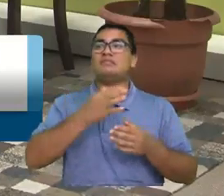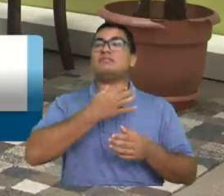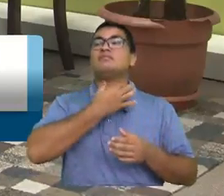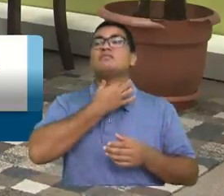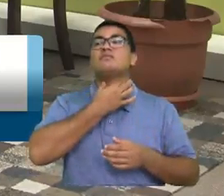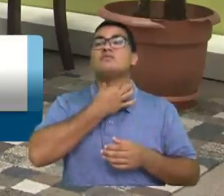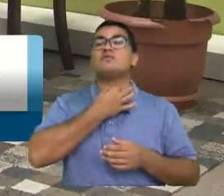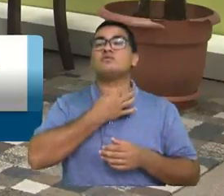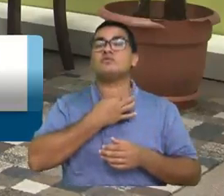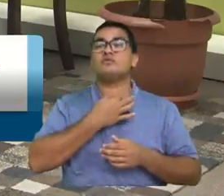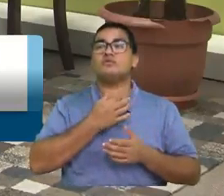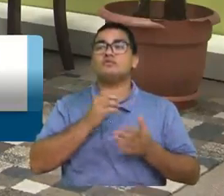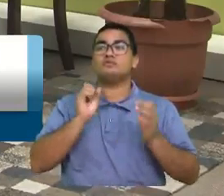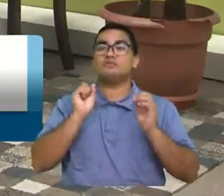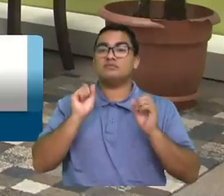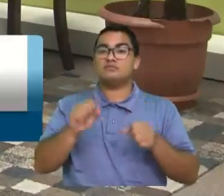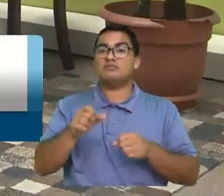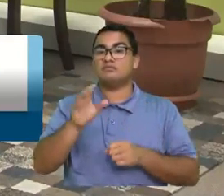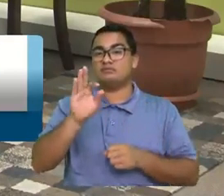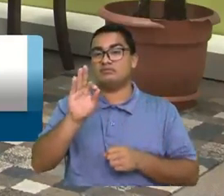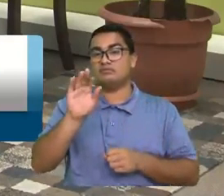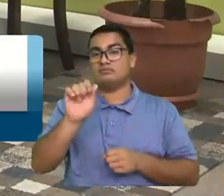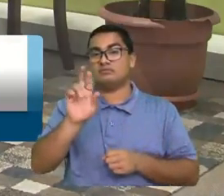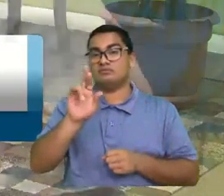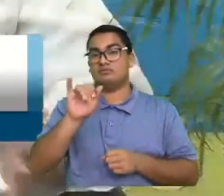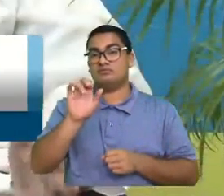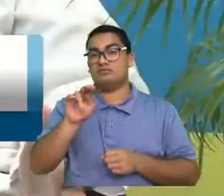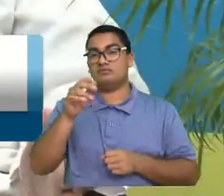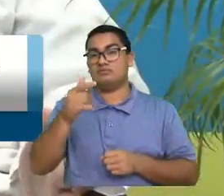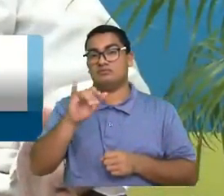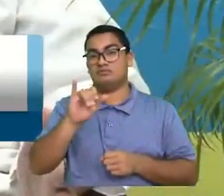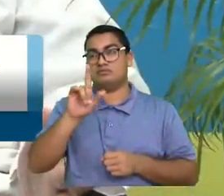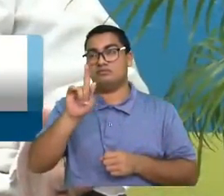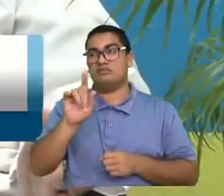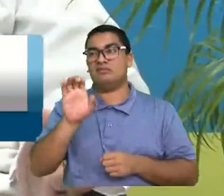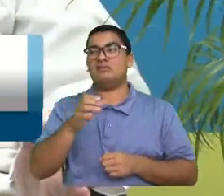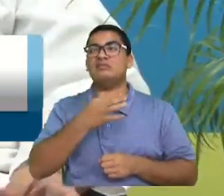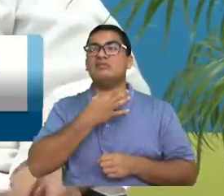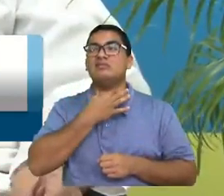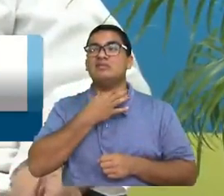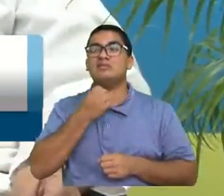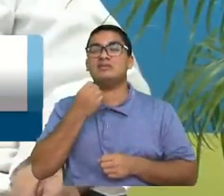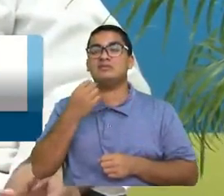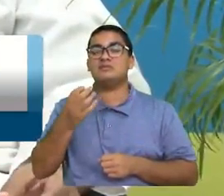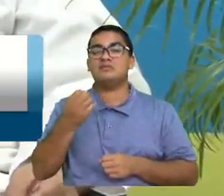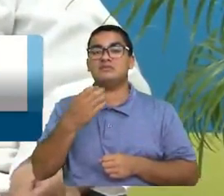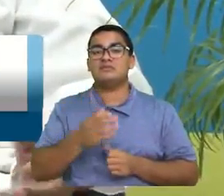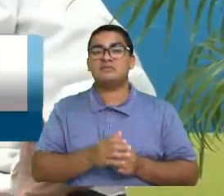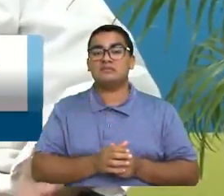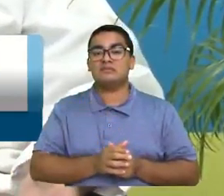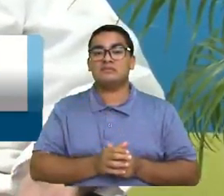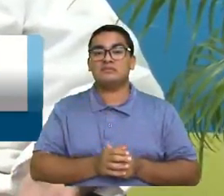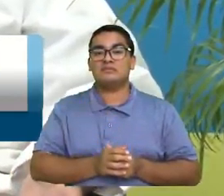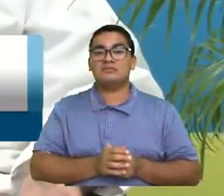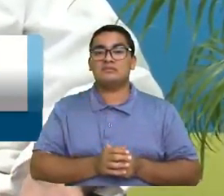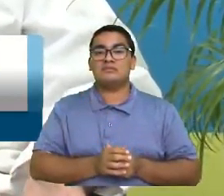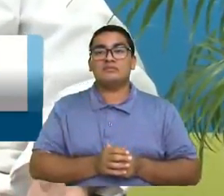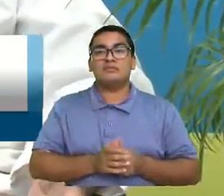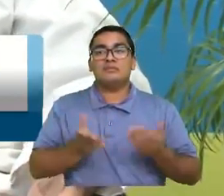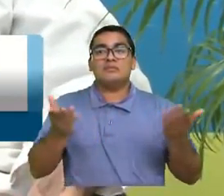propiamente, vos la mirás. Se le dice faringitis, y el itis es por la inflamación que tiene, tanto a nivel de